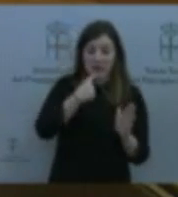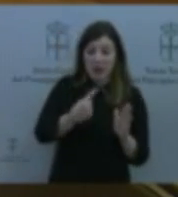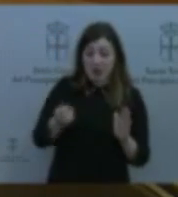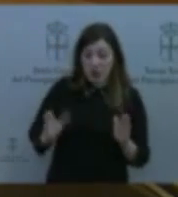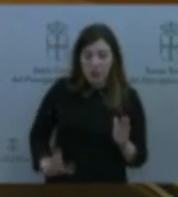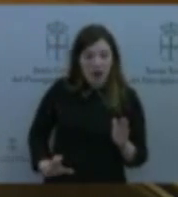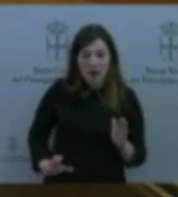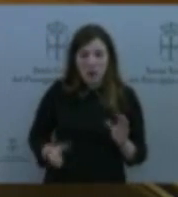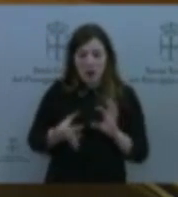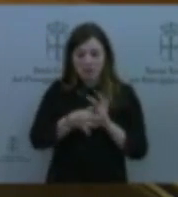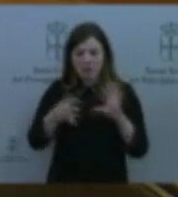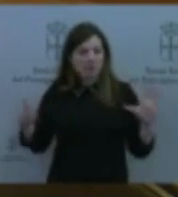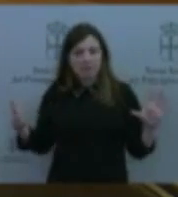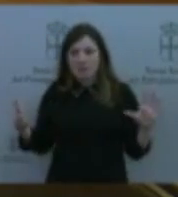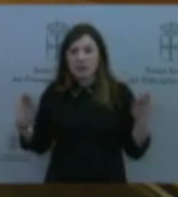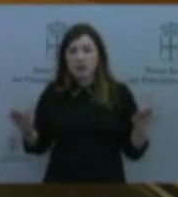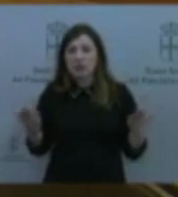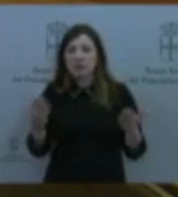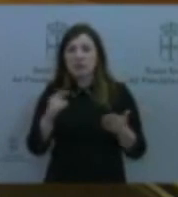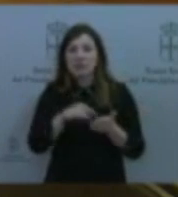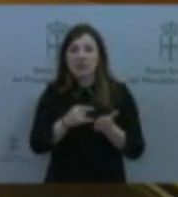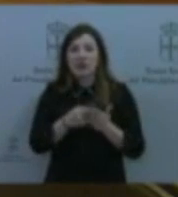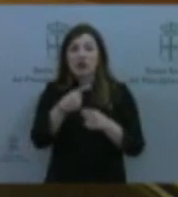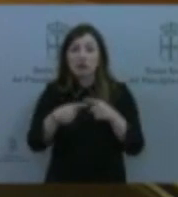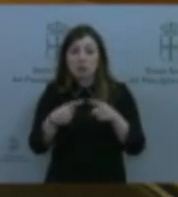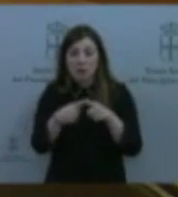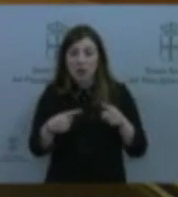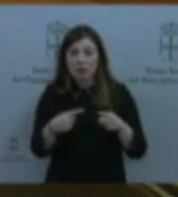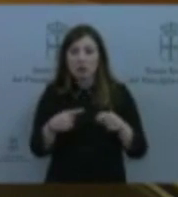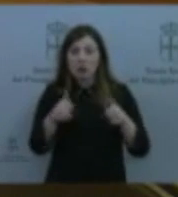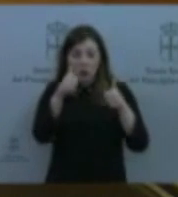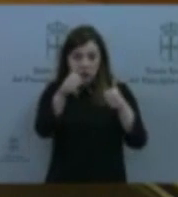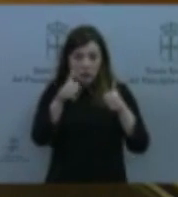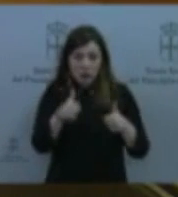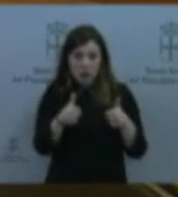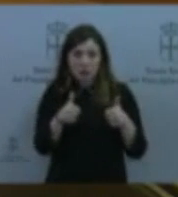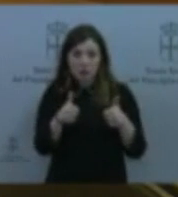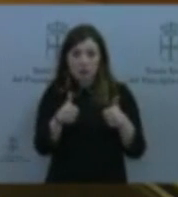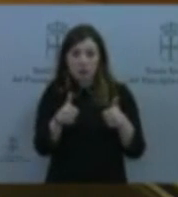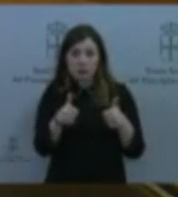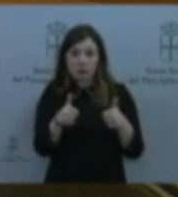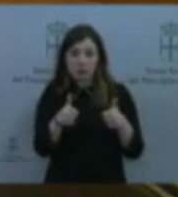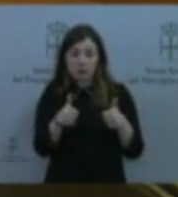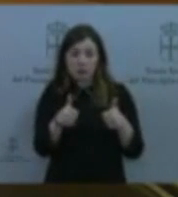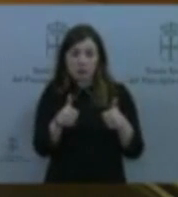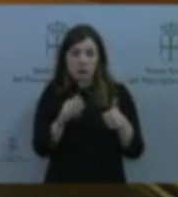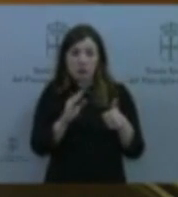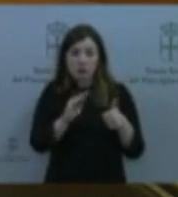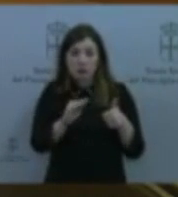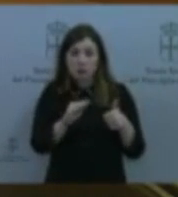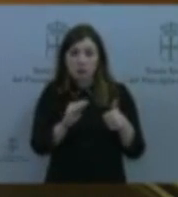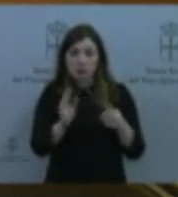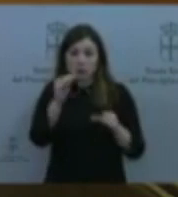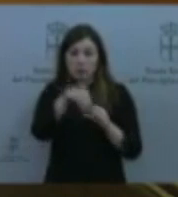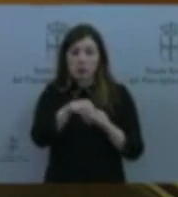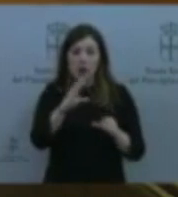tienen una titulación que los ubica en el C1, pero están en el C2, los técnicos